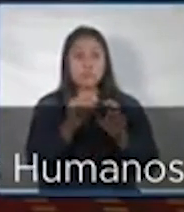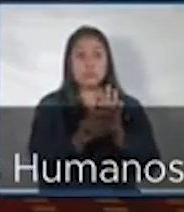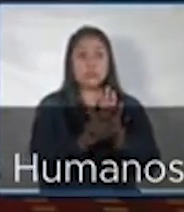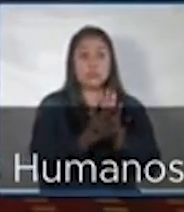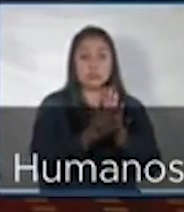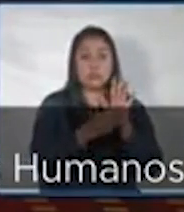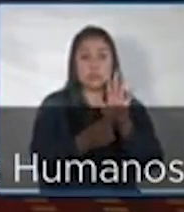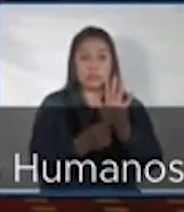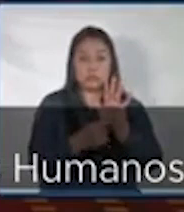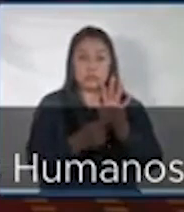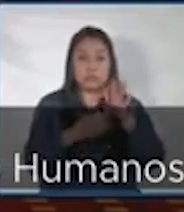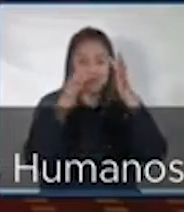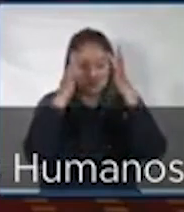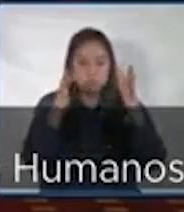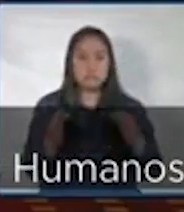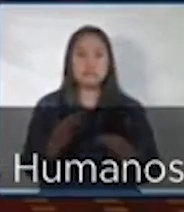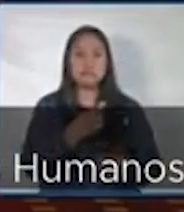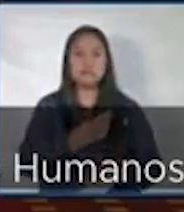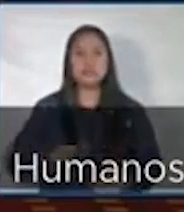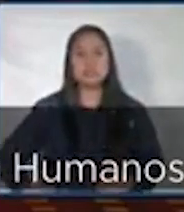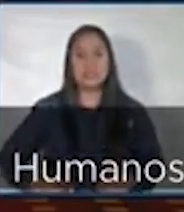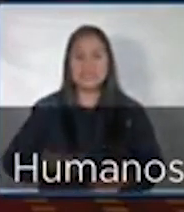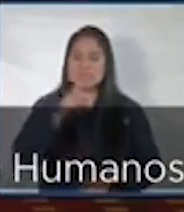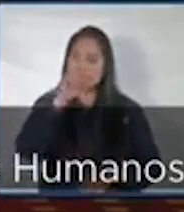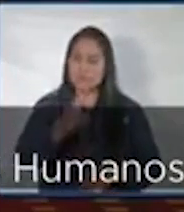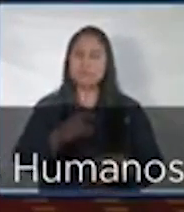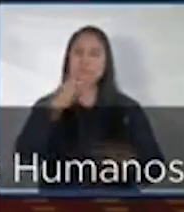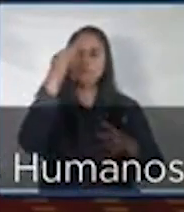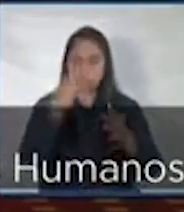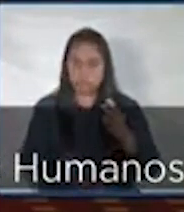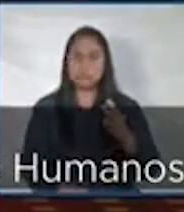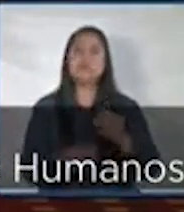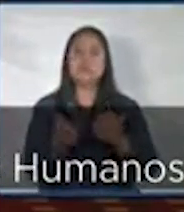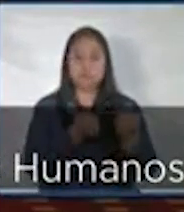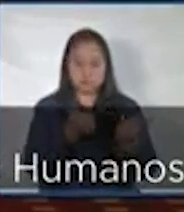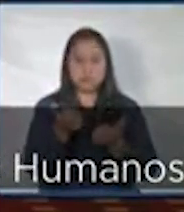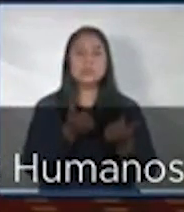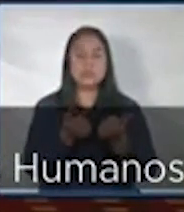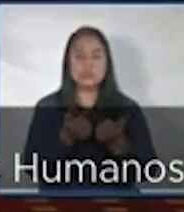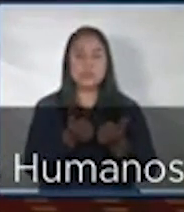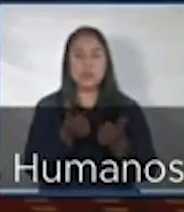disposiciones presidenciales, se les aplicará las sanciones administrativas